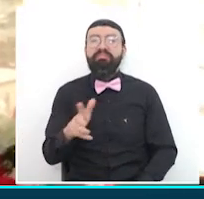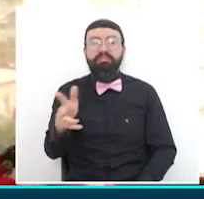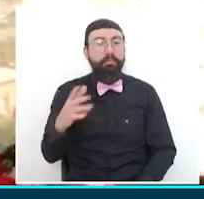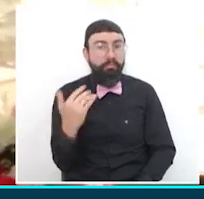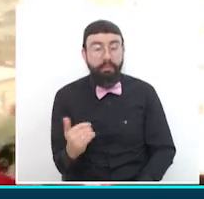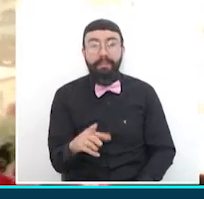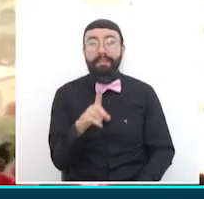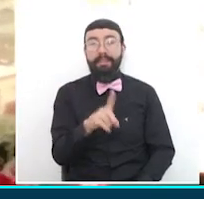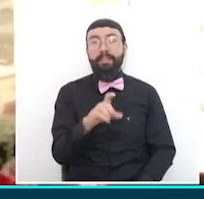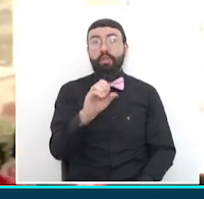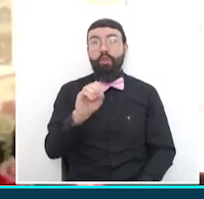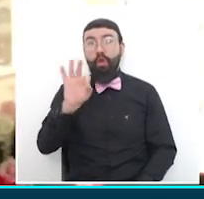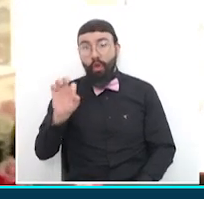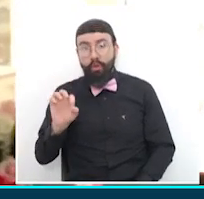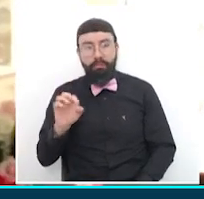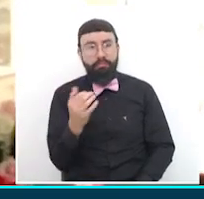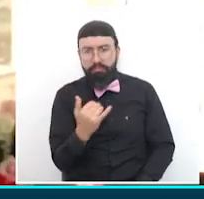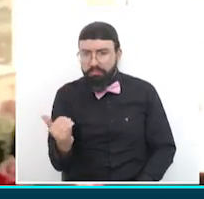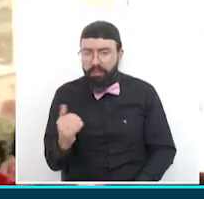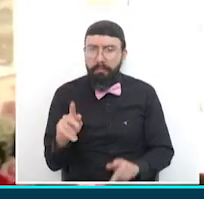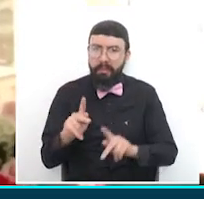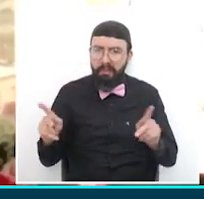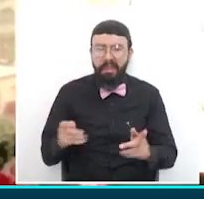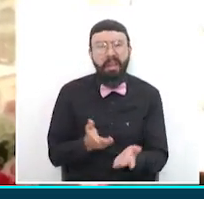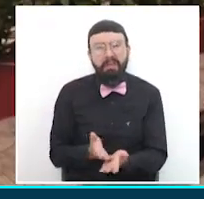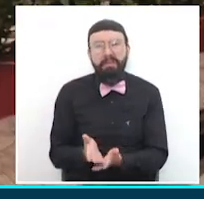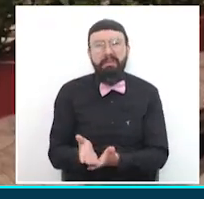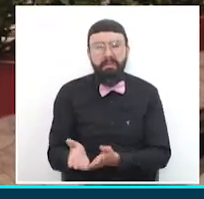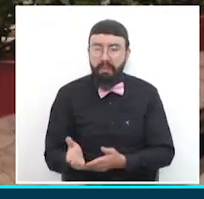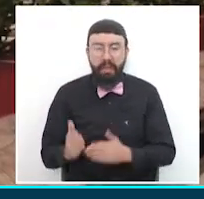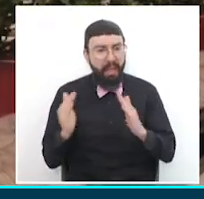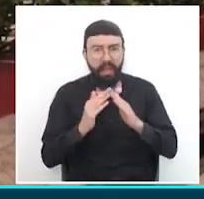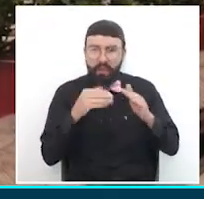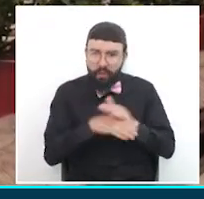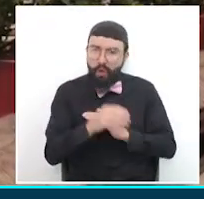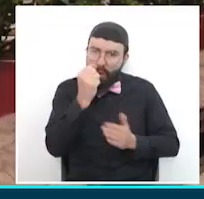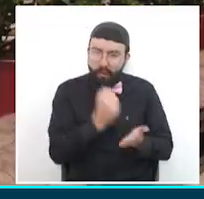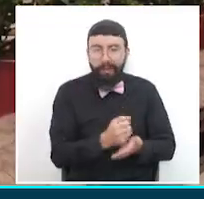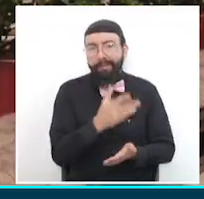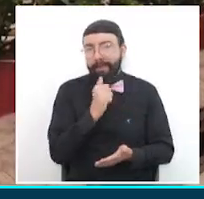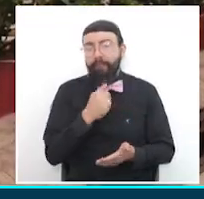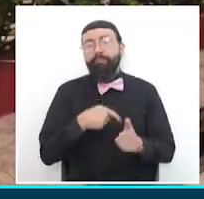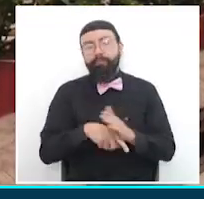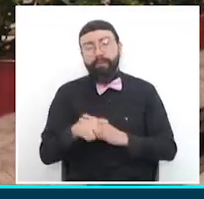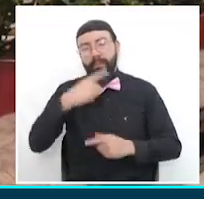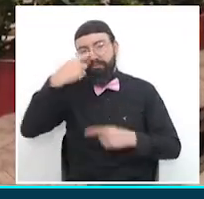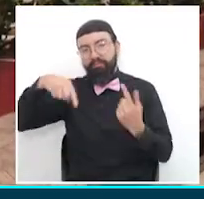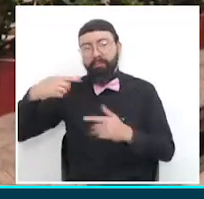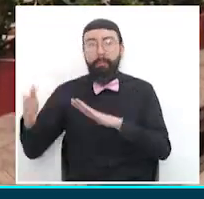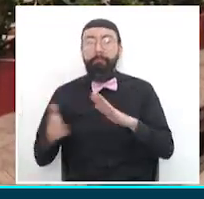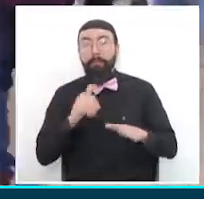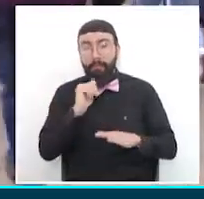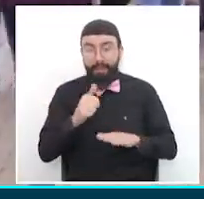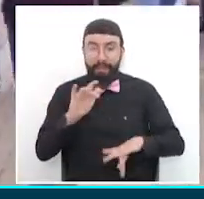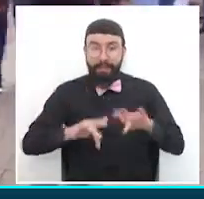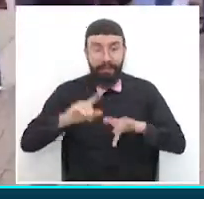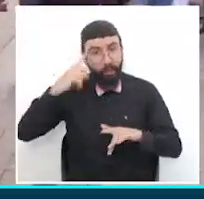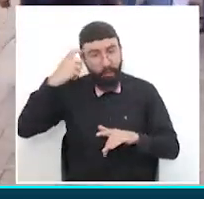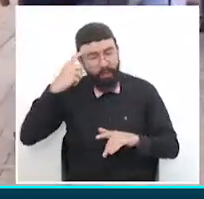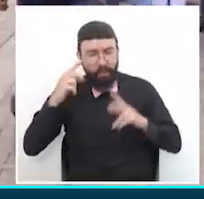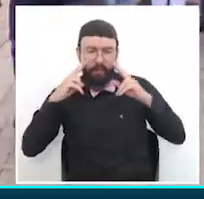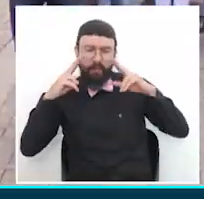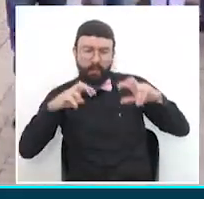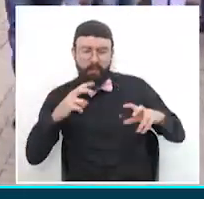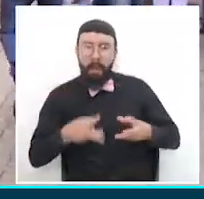108 comparendos porque las personas aún siguen violando el toque de queda. Mañana la Secretaría de Gobierno evaluará si es necesario más